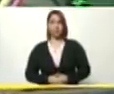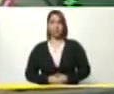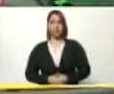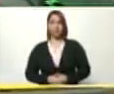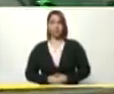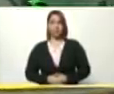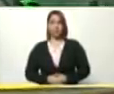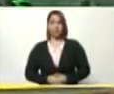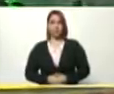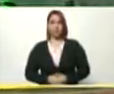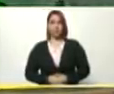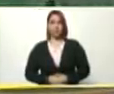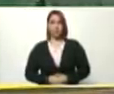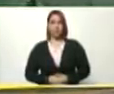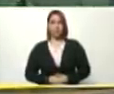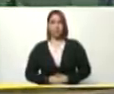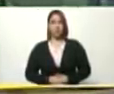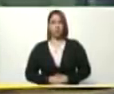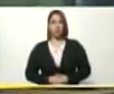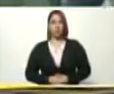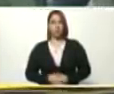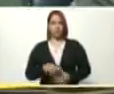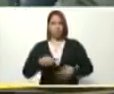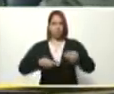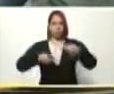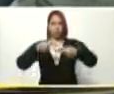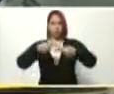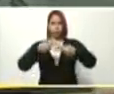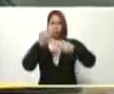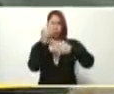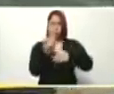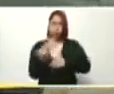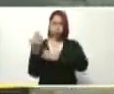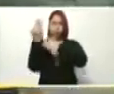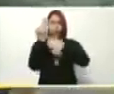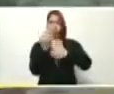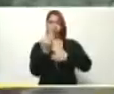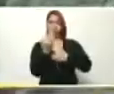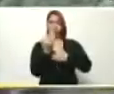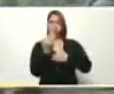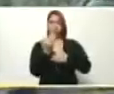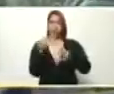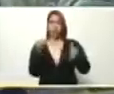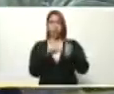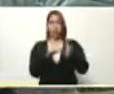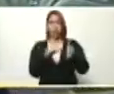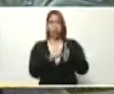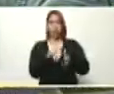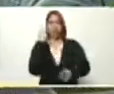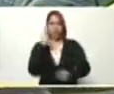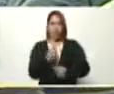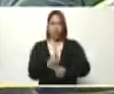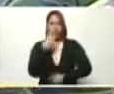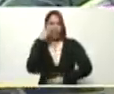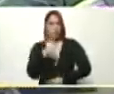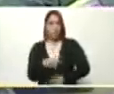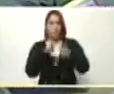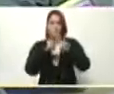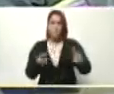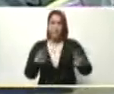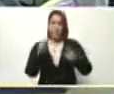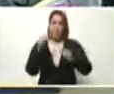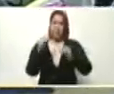un fortín inexpugnable, donde reine la paz, la